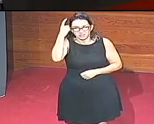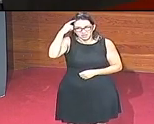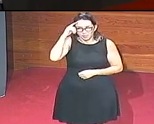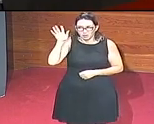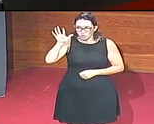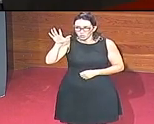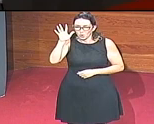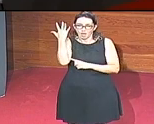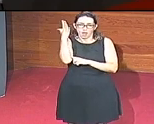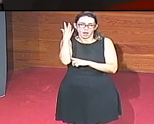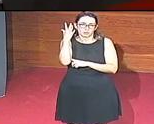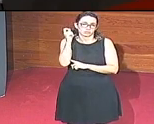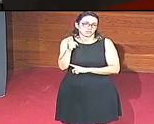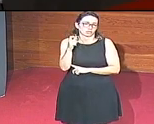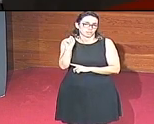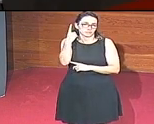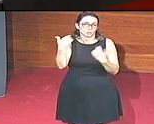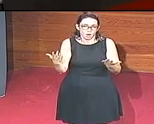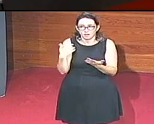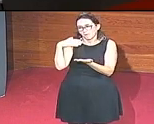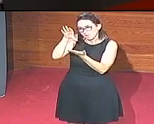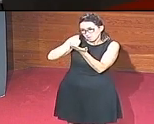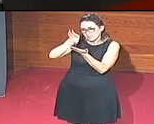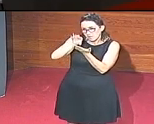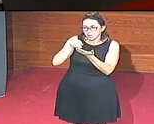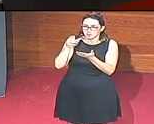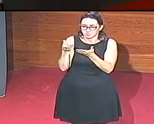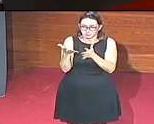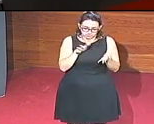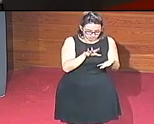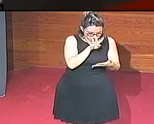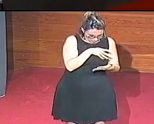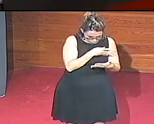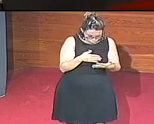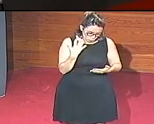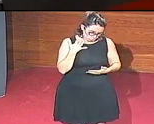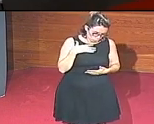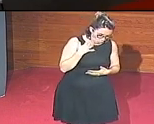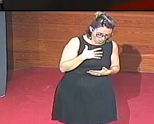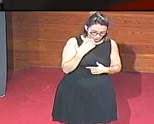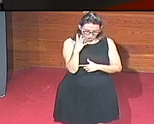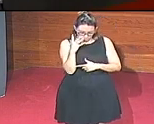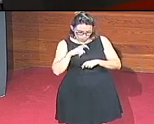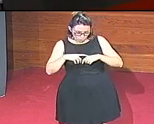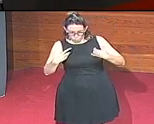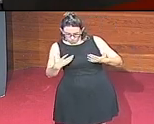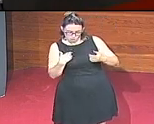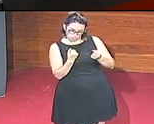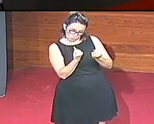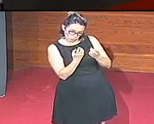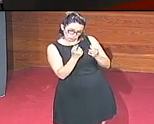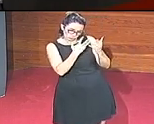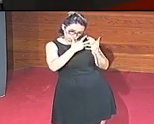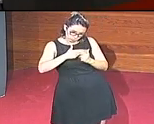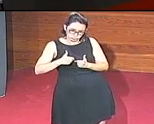cada una de ellas sacas hojas de cálculo para calcular cuántos hay en soria cuántos alcornoques es una lavador de documentación